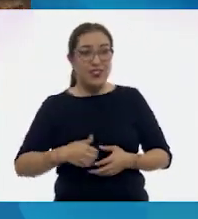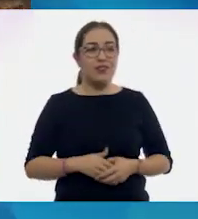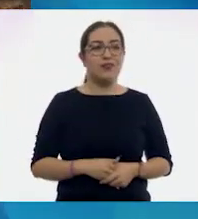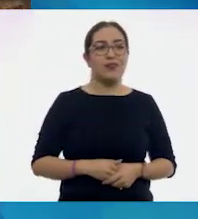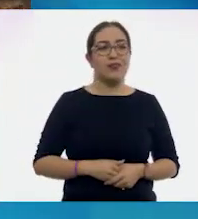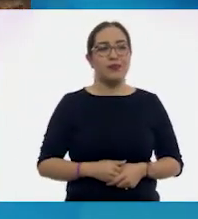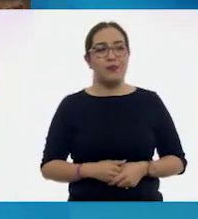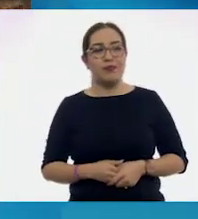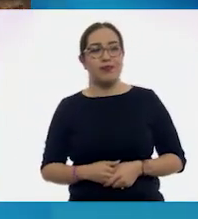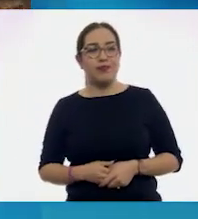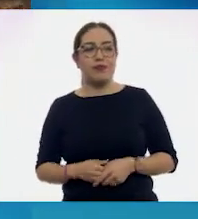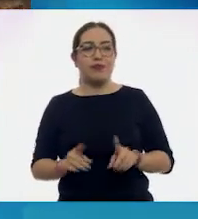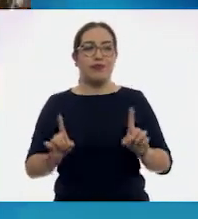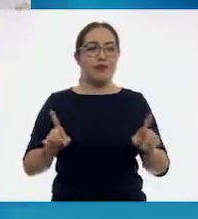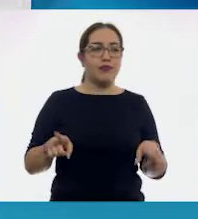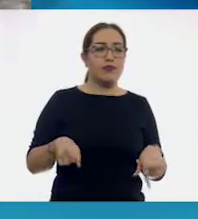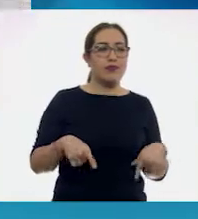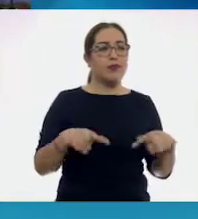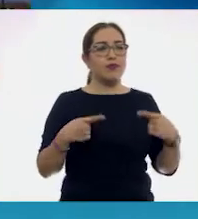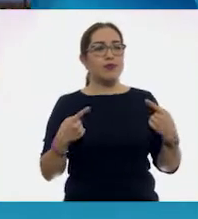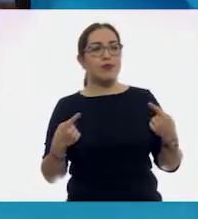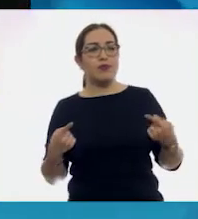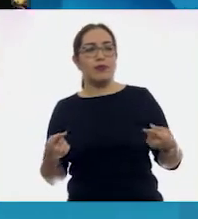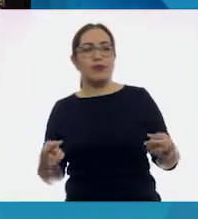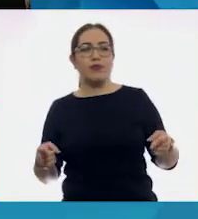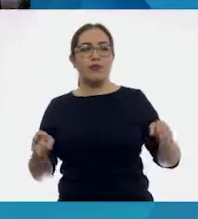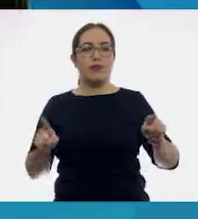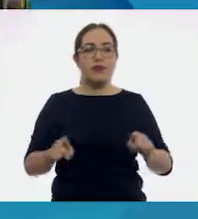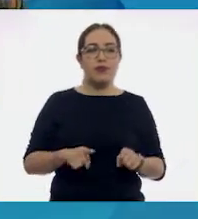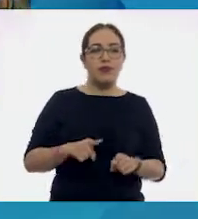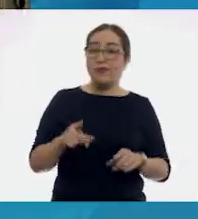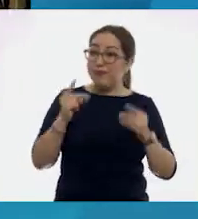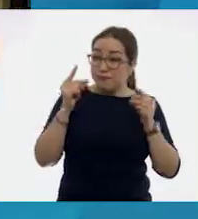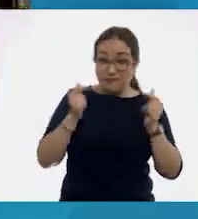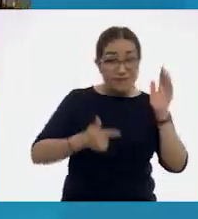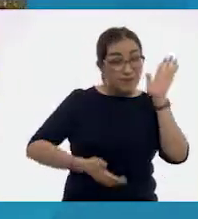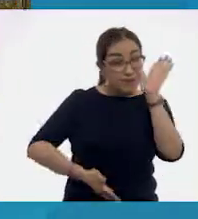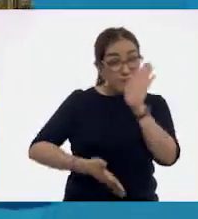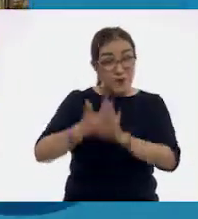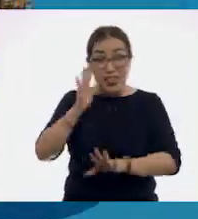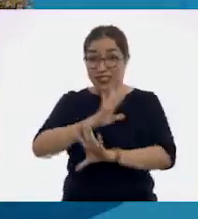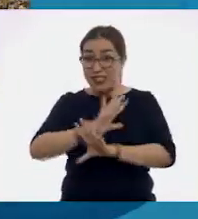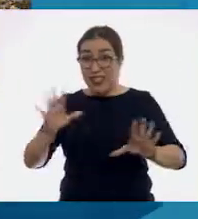elefante, bórrate en el matorral.